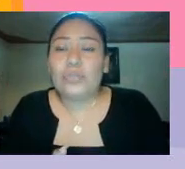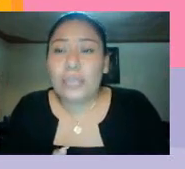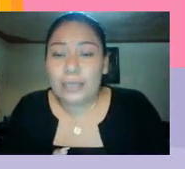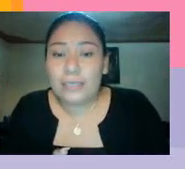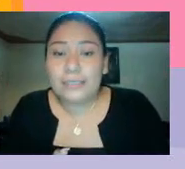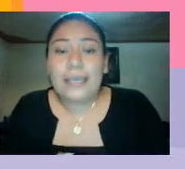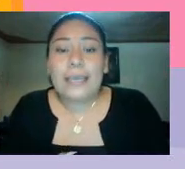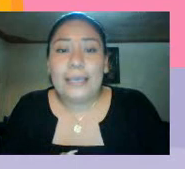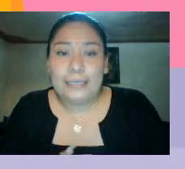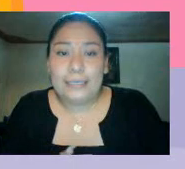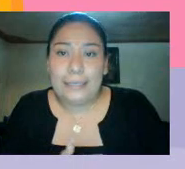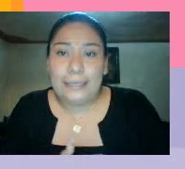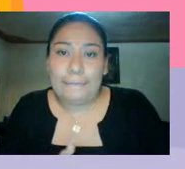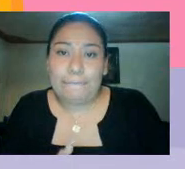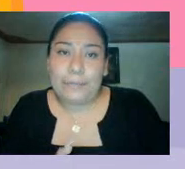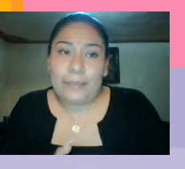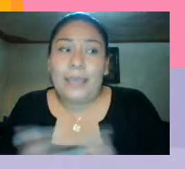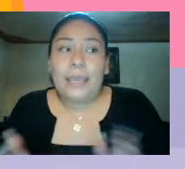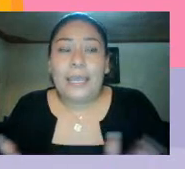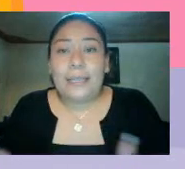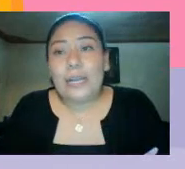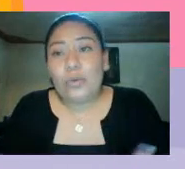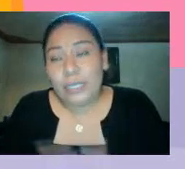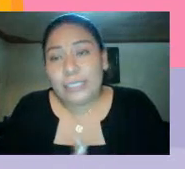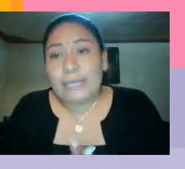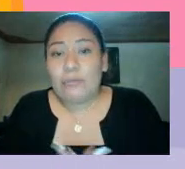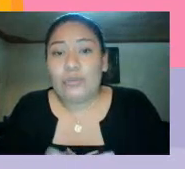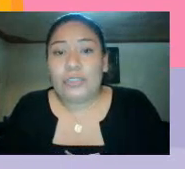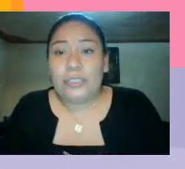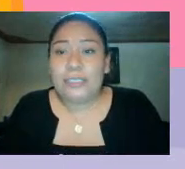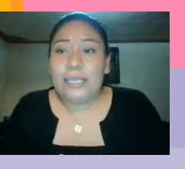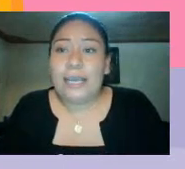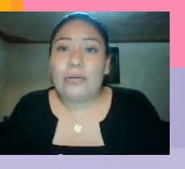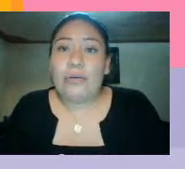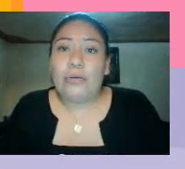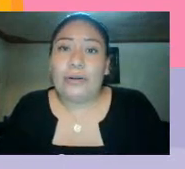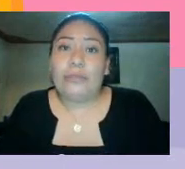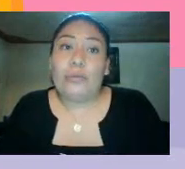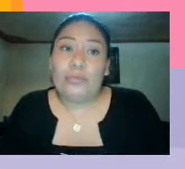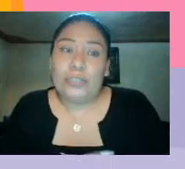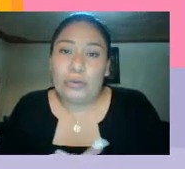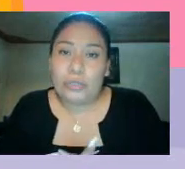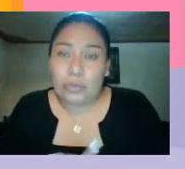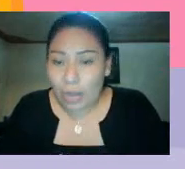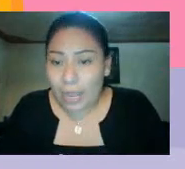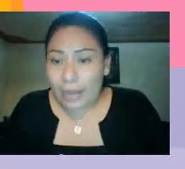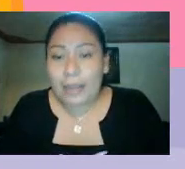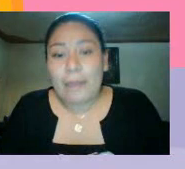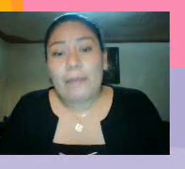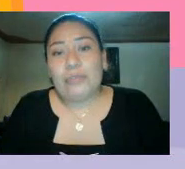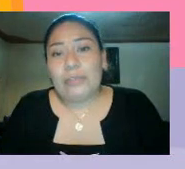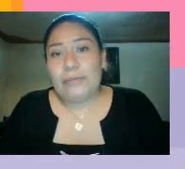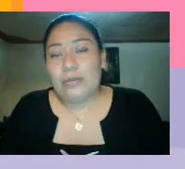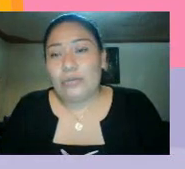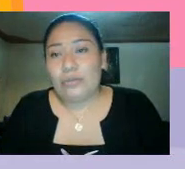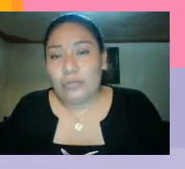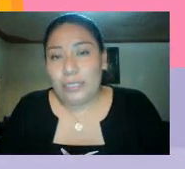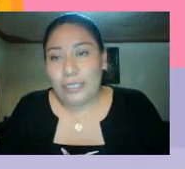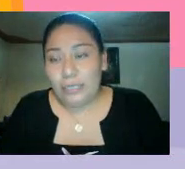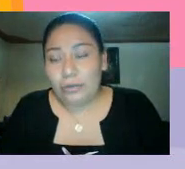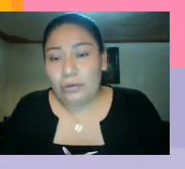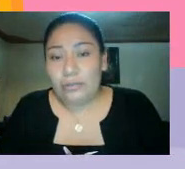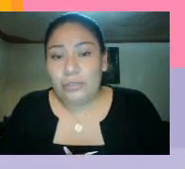con ustedes. El día lunes ya vamos a iniciar con nuevo ciclo escolar. Vamos a ver ya